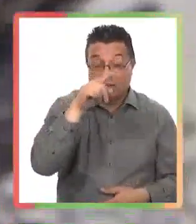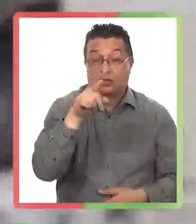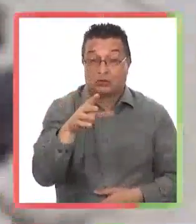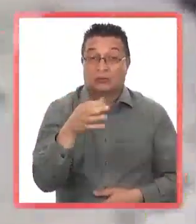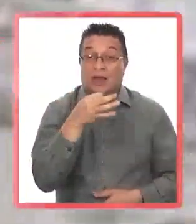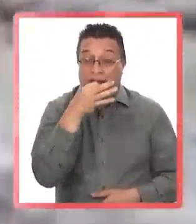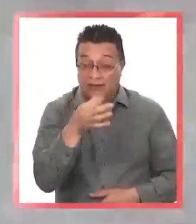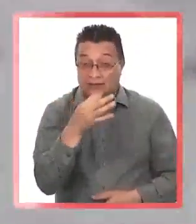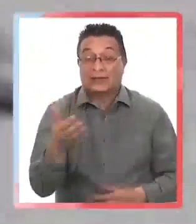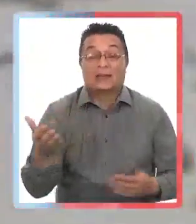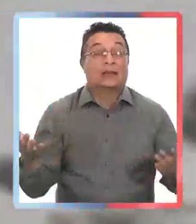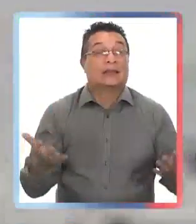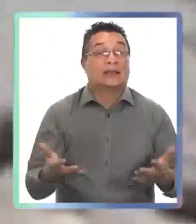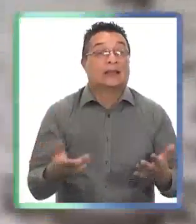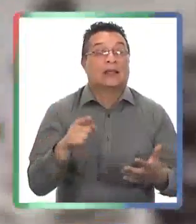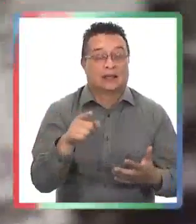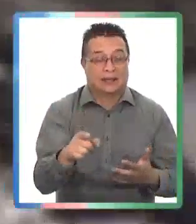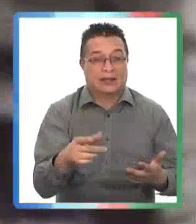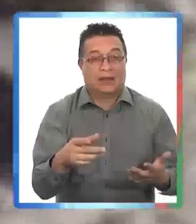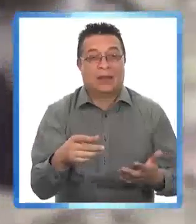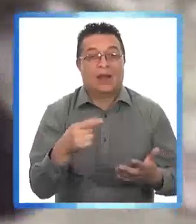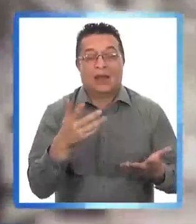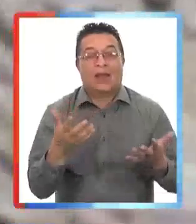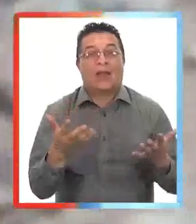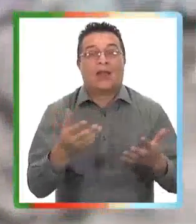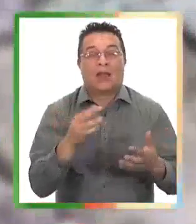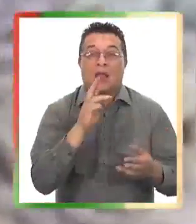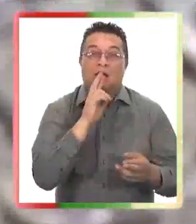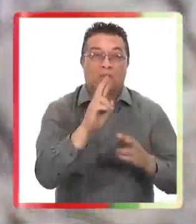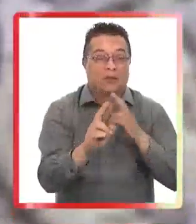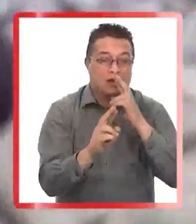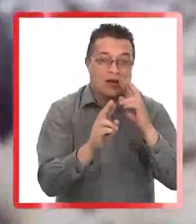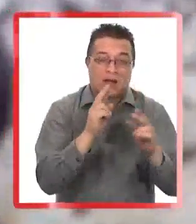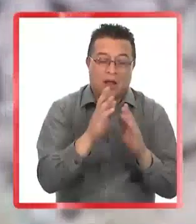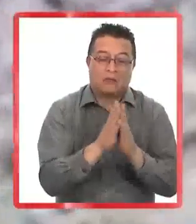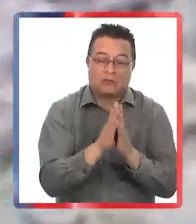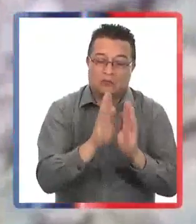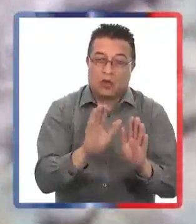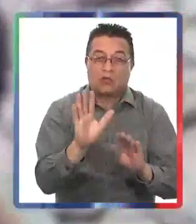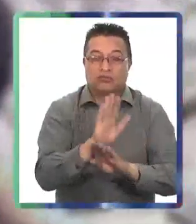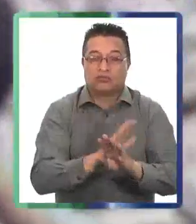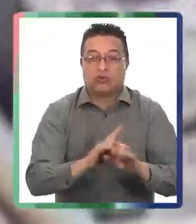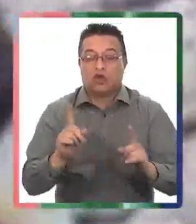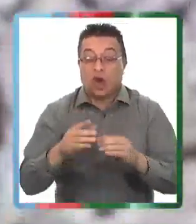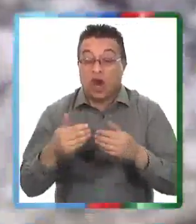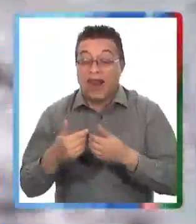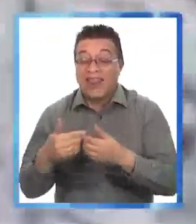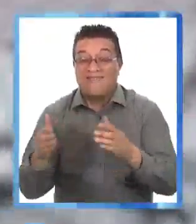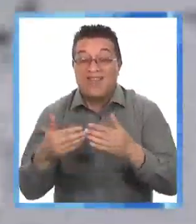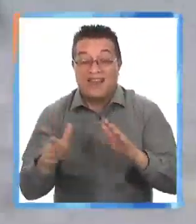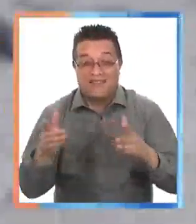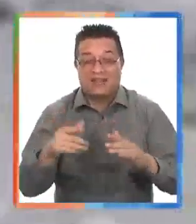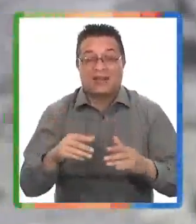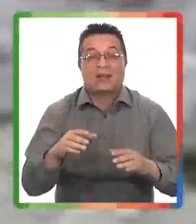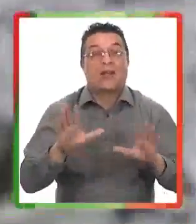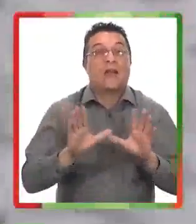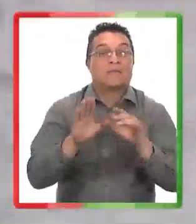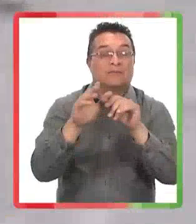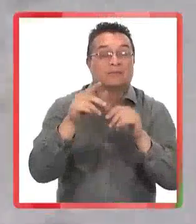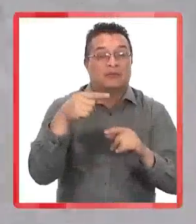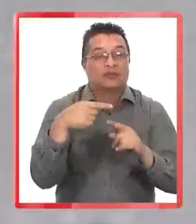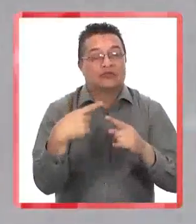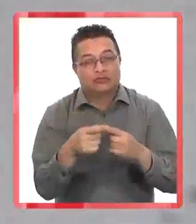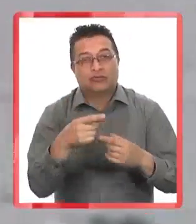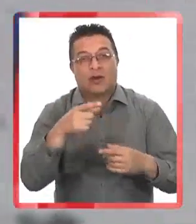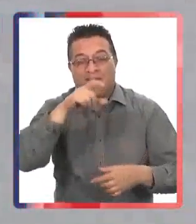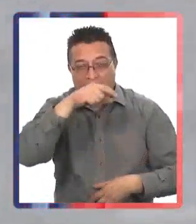es la recomendación que hacíamos de no mantener libres aquellas aves, sobre todo pensando en las familias, en los